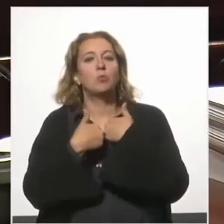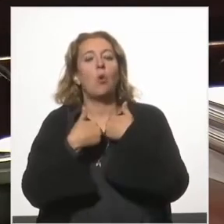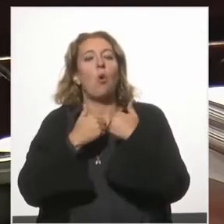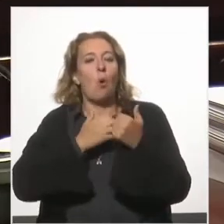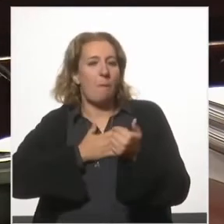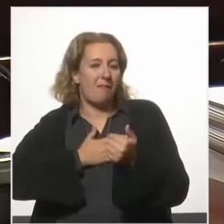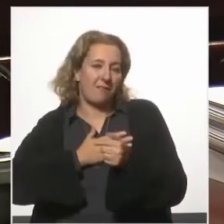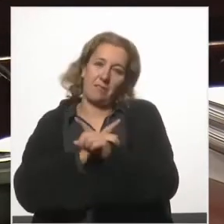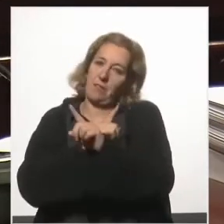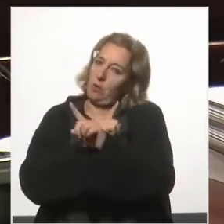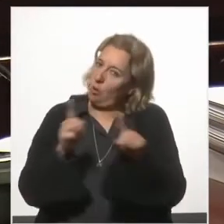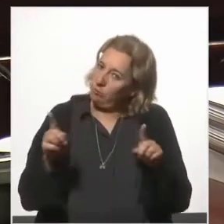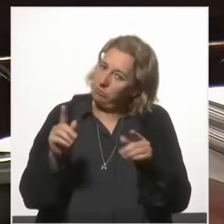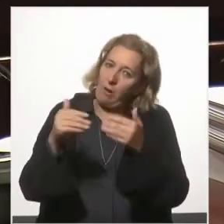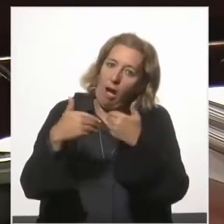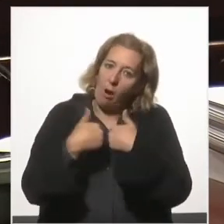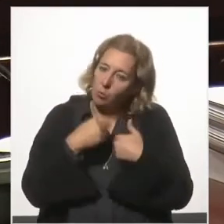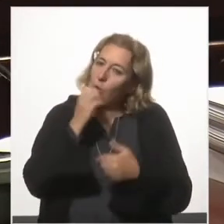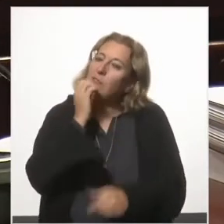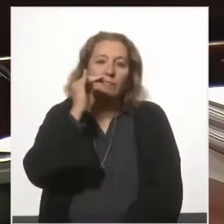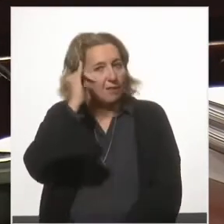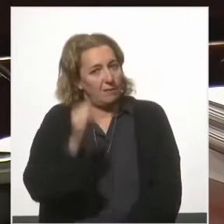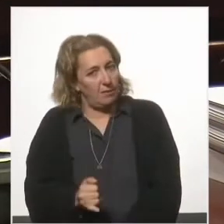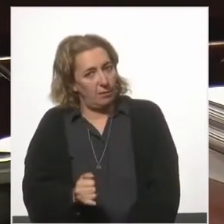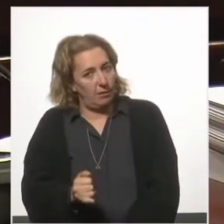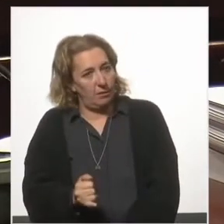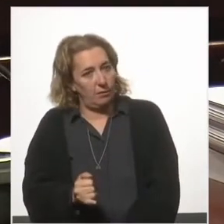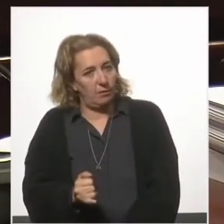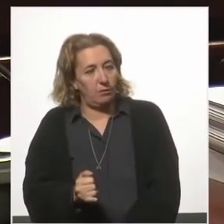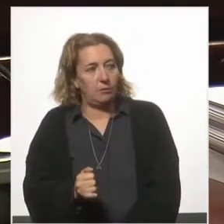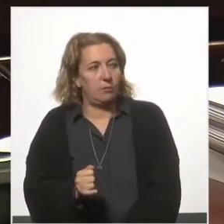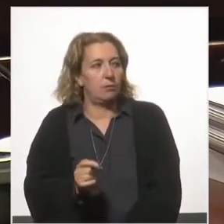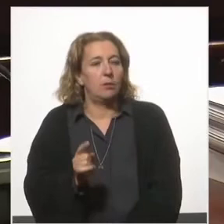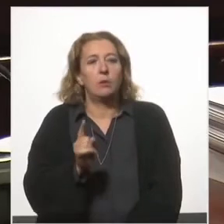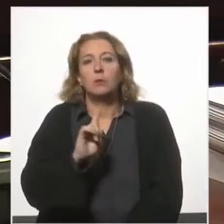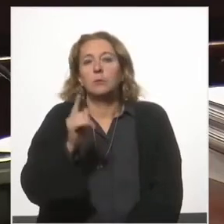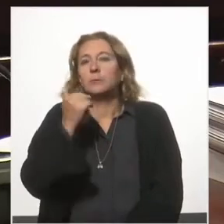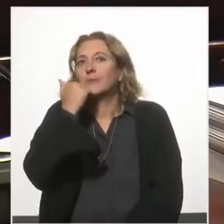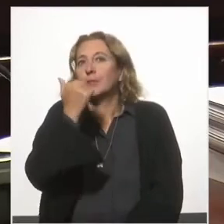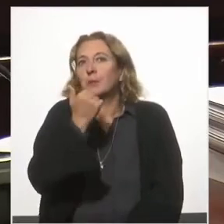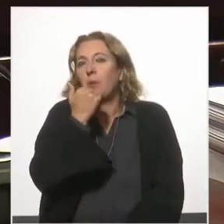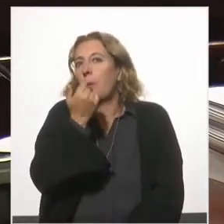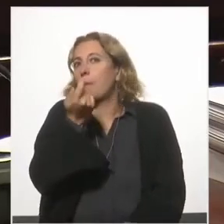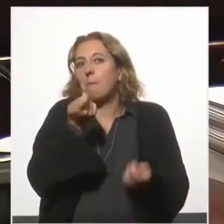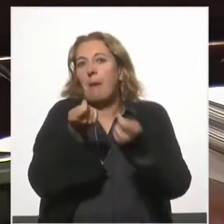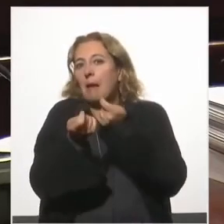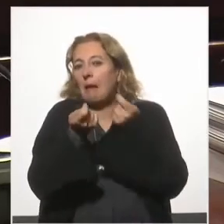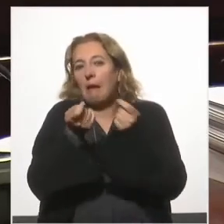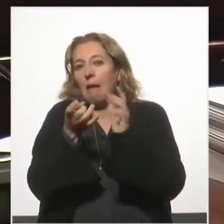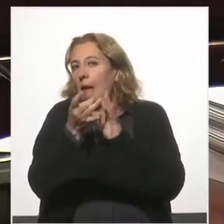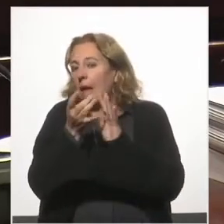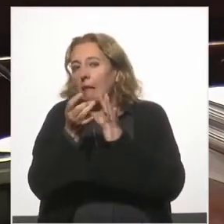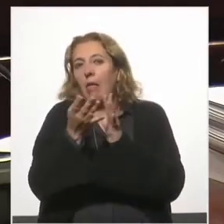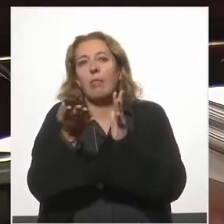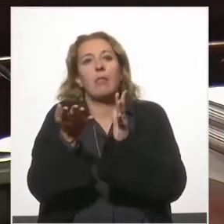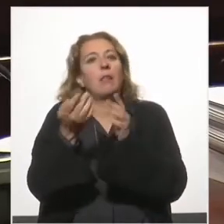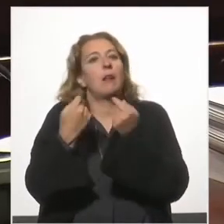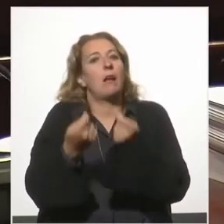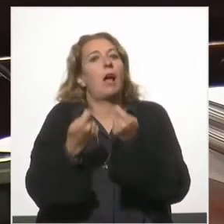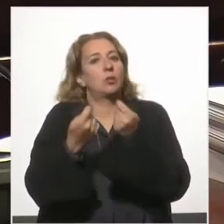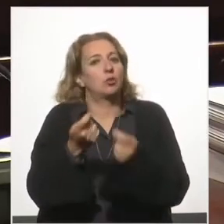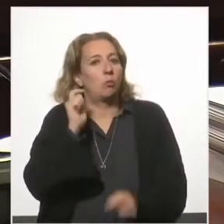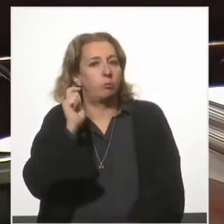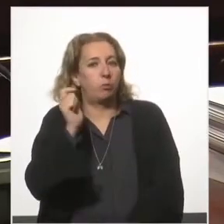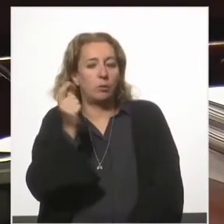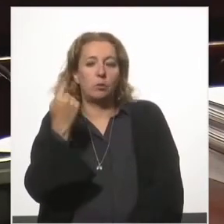no, autocrítica sí. No hemos sabido manejar la calidad del gasto público